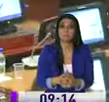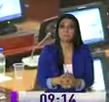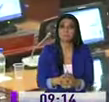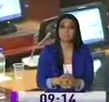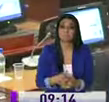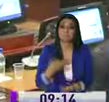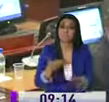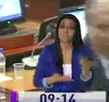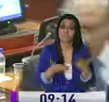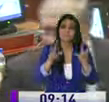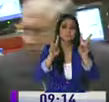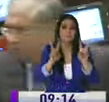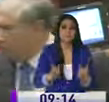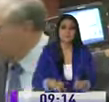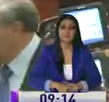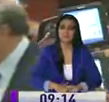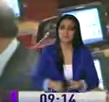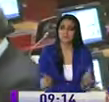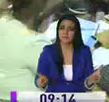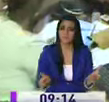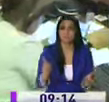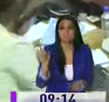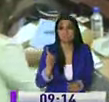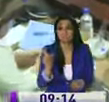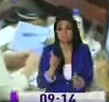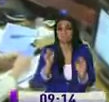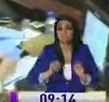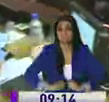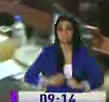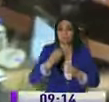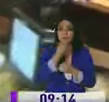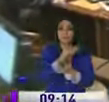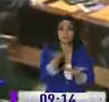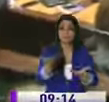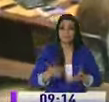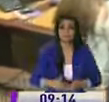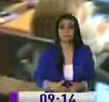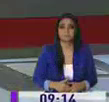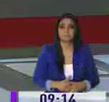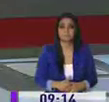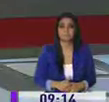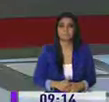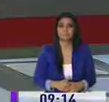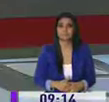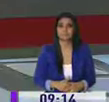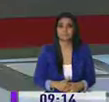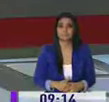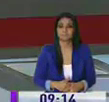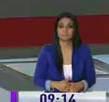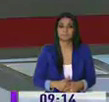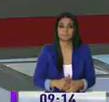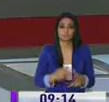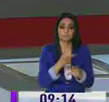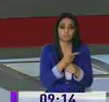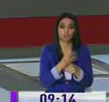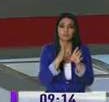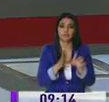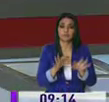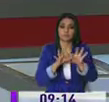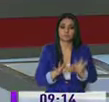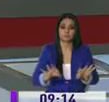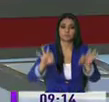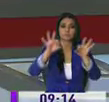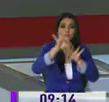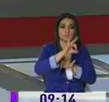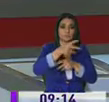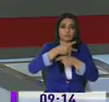hablar de otros temas y así amerita el caso informó andrea orbe los consejeros suplentes del consejo de